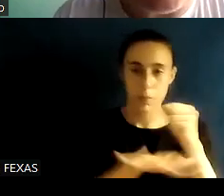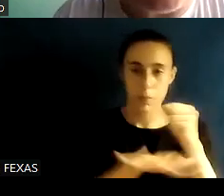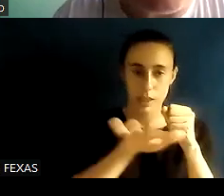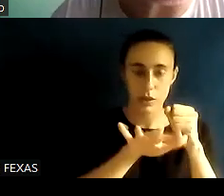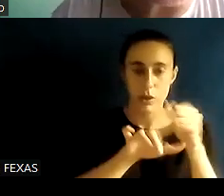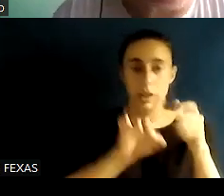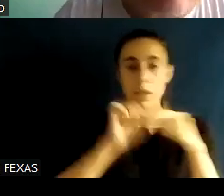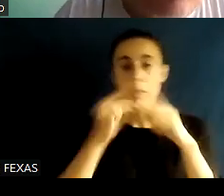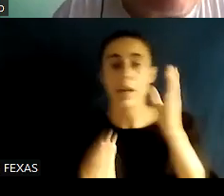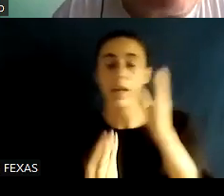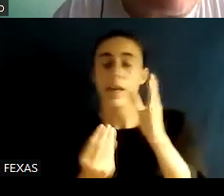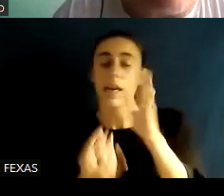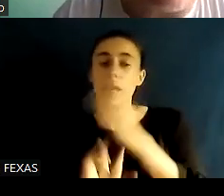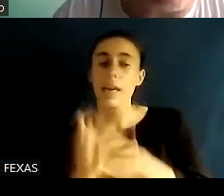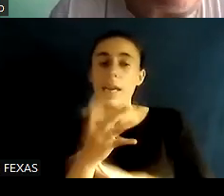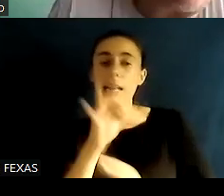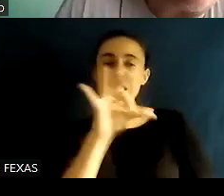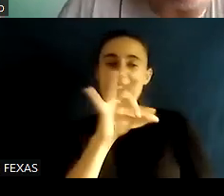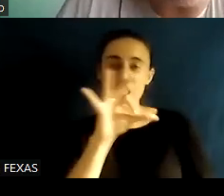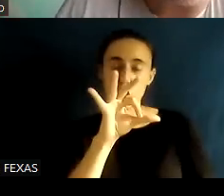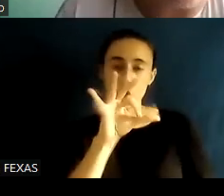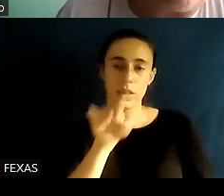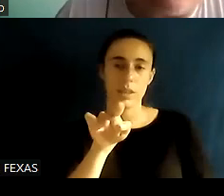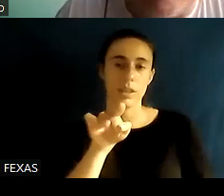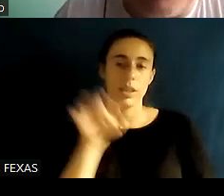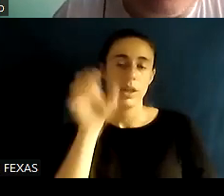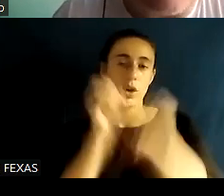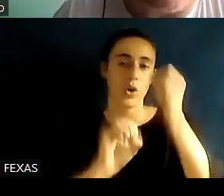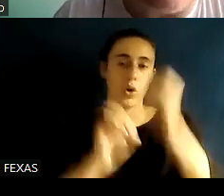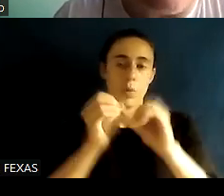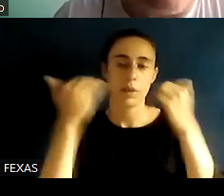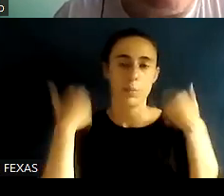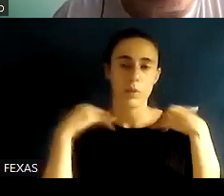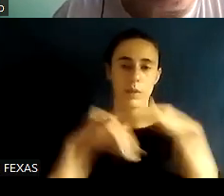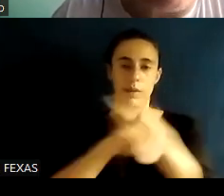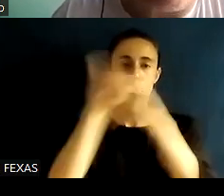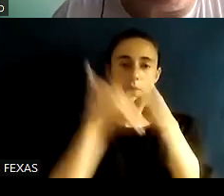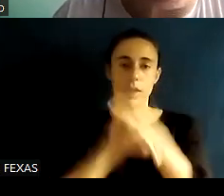produciendo serotonina, que es la hormona de la felicidad, la hormona que está implicada en